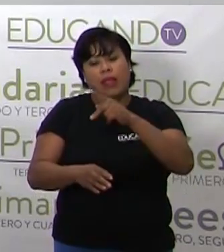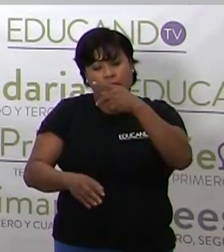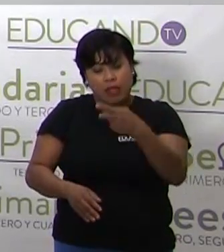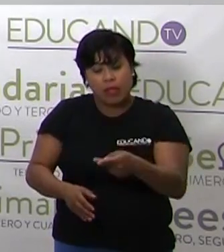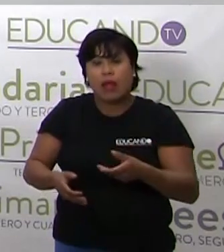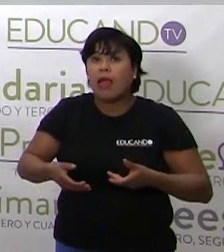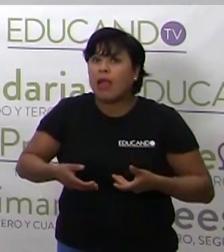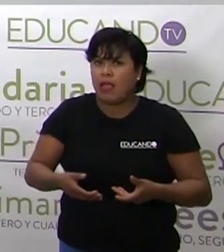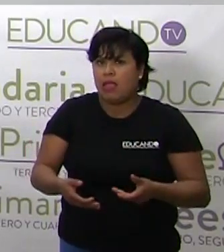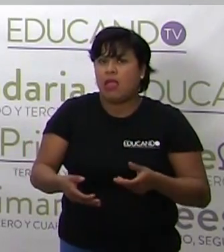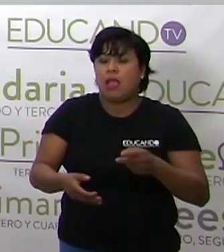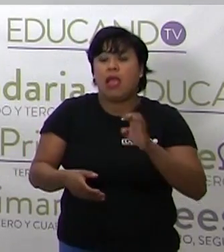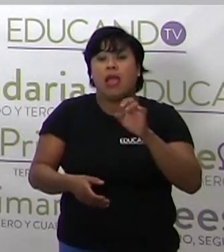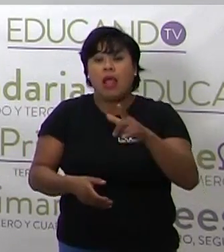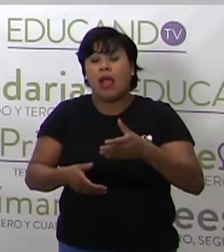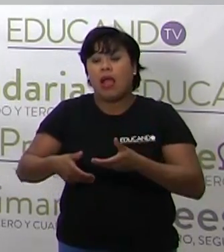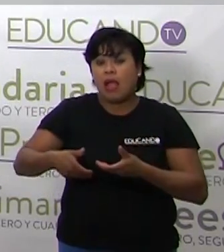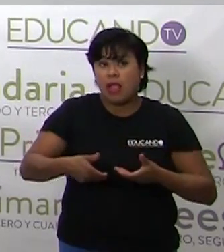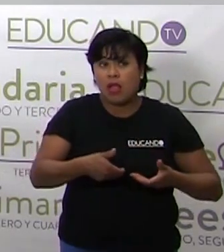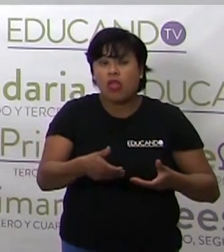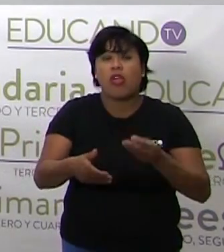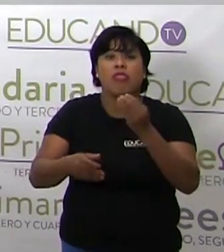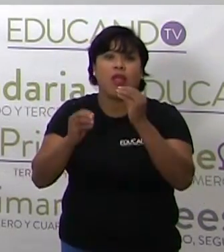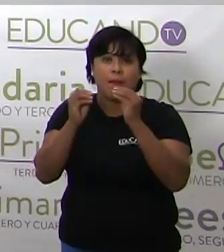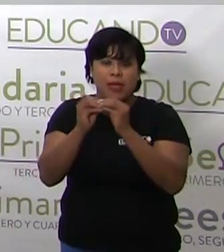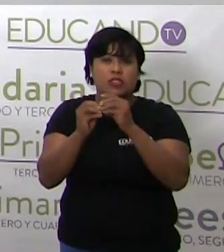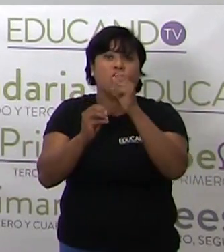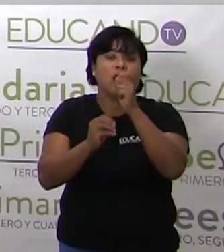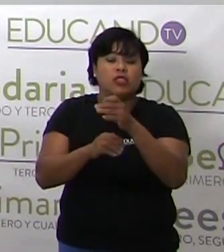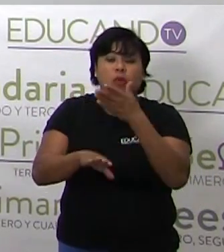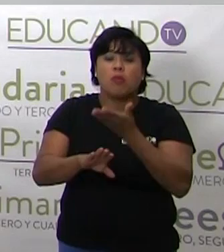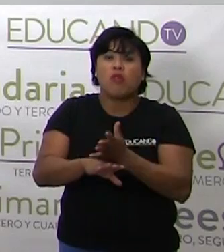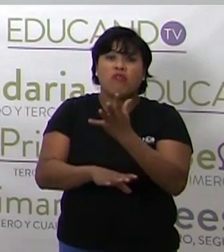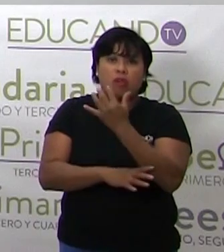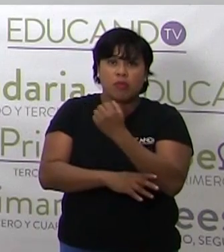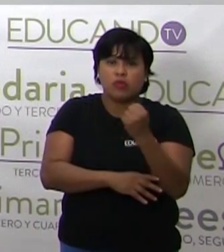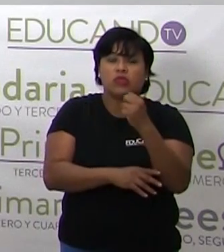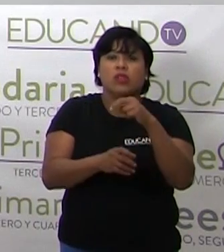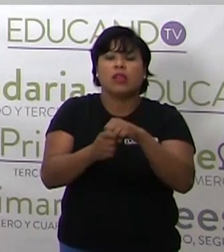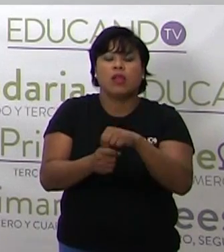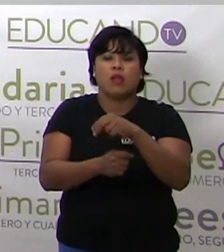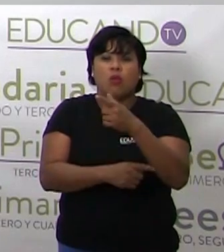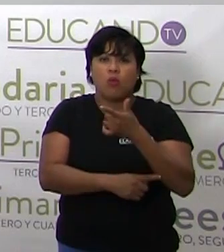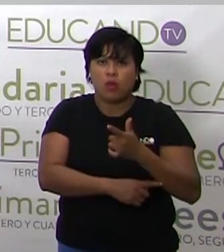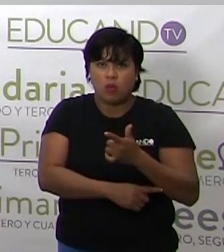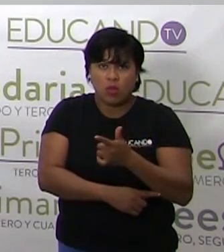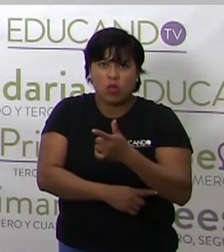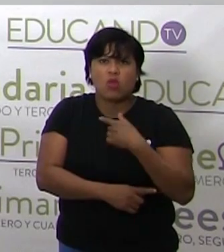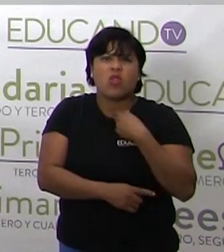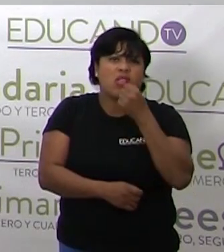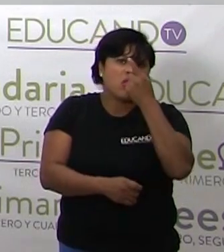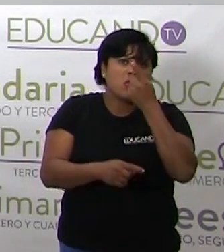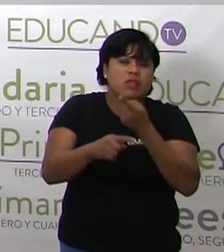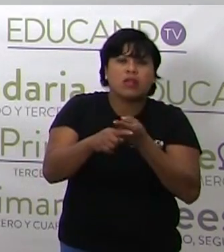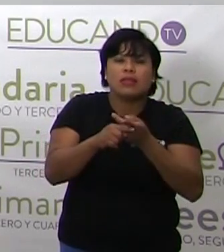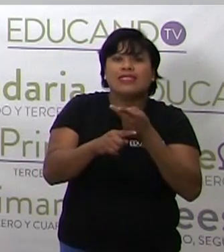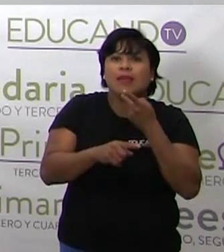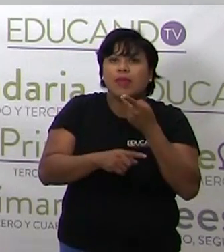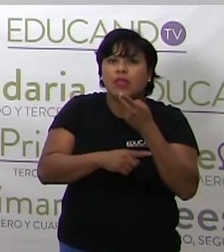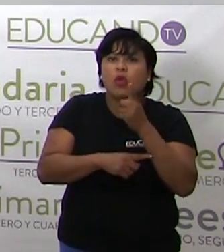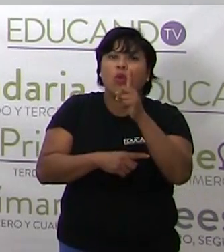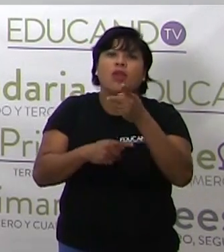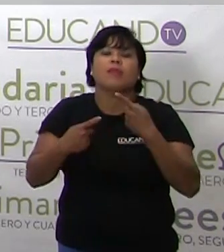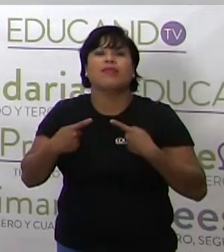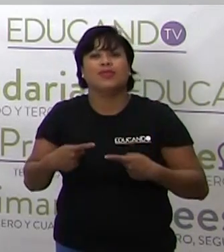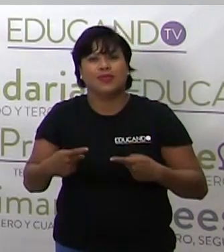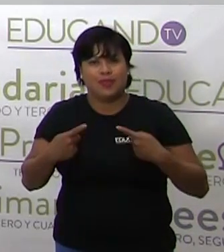calle. Entonces, el Callejón del Beso es muy famoso en Guanajuato. ¿De quién estoy hablando? ¿De una